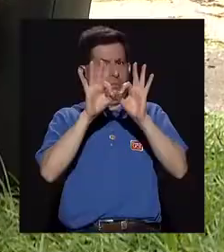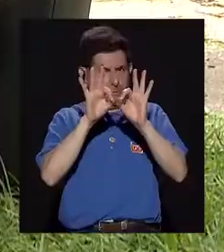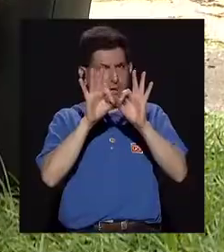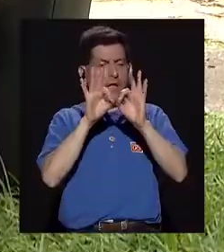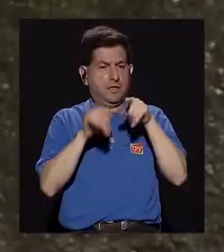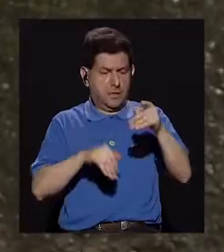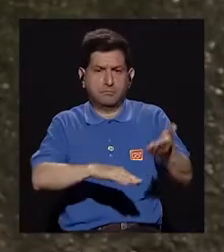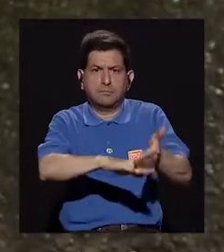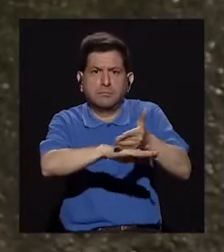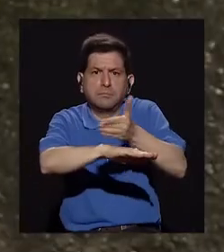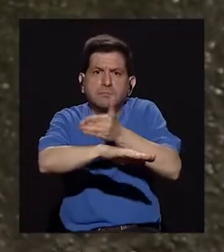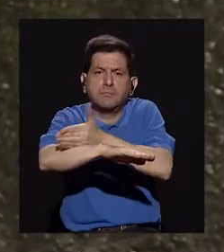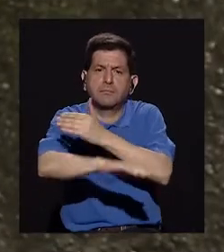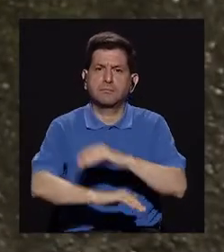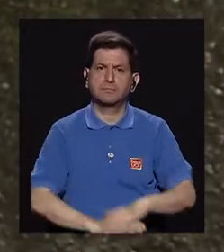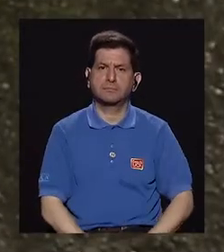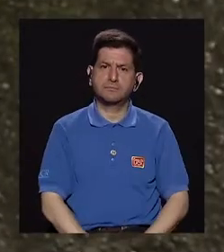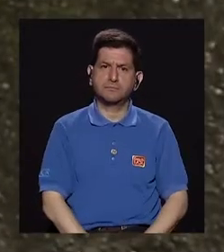algo camine, ¿verdad?